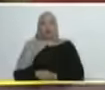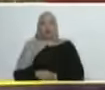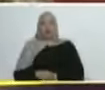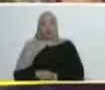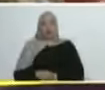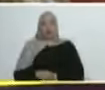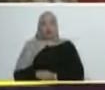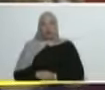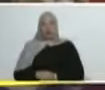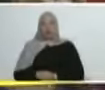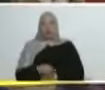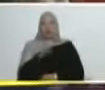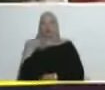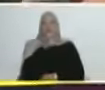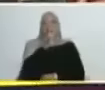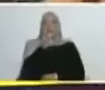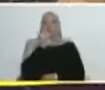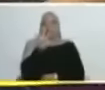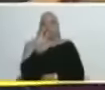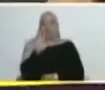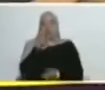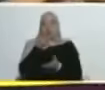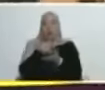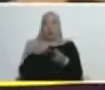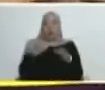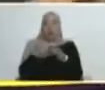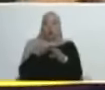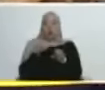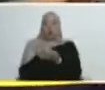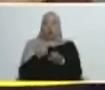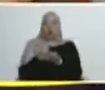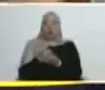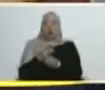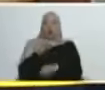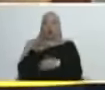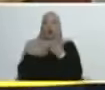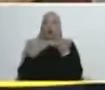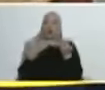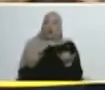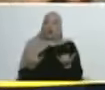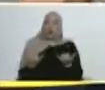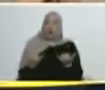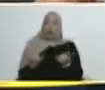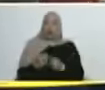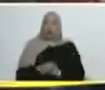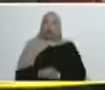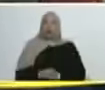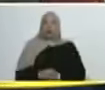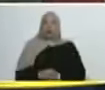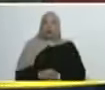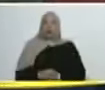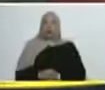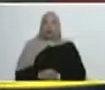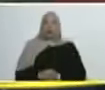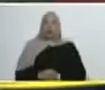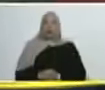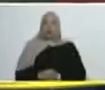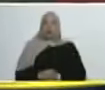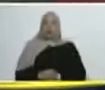de 35 partidos, 10 candidatos hasta esta hora, quizás sean más.